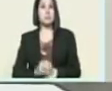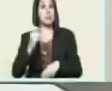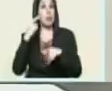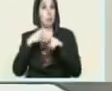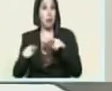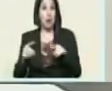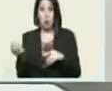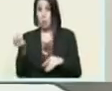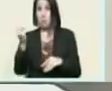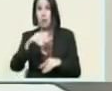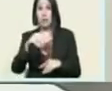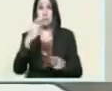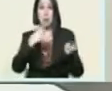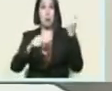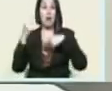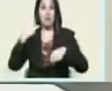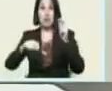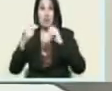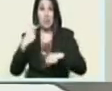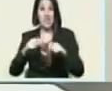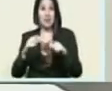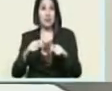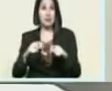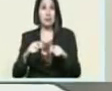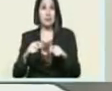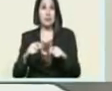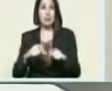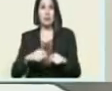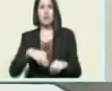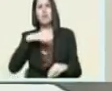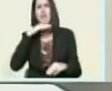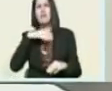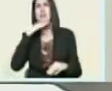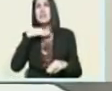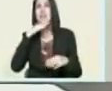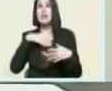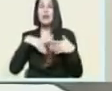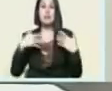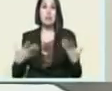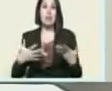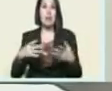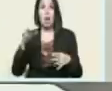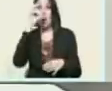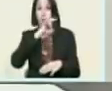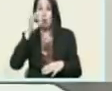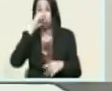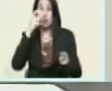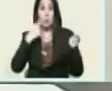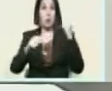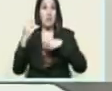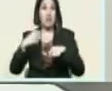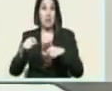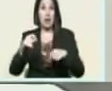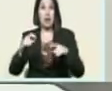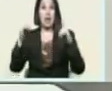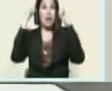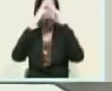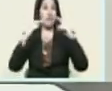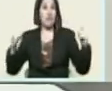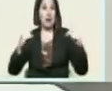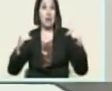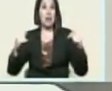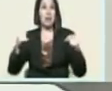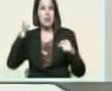Pero además vamos a vender, tenemos suficiente pernil para vender en las ferias del